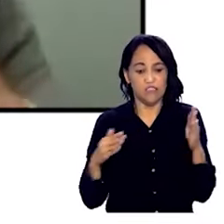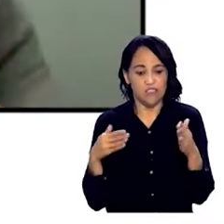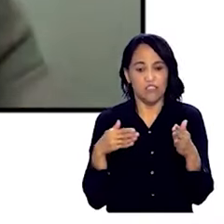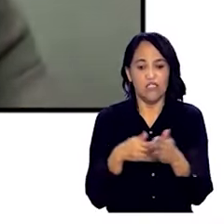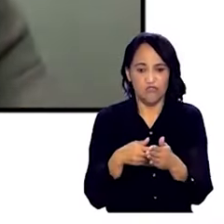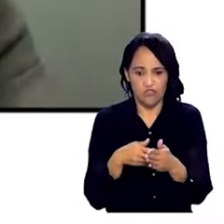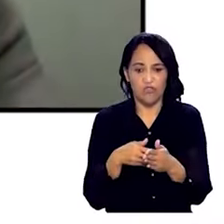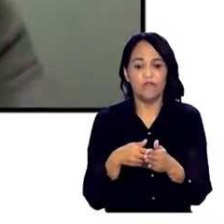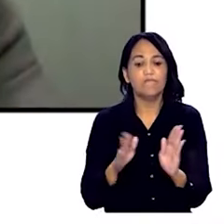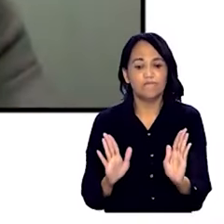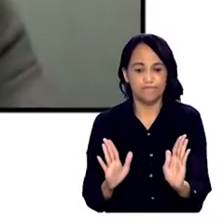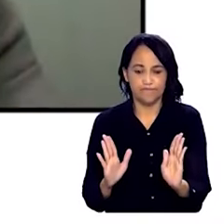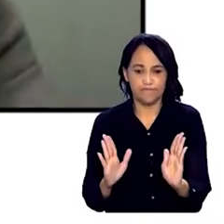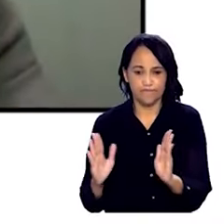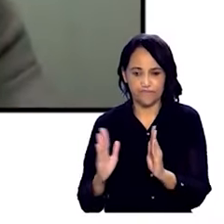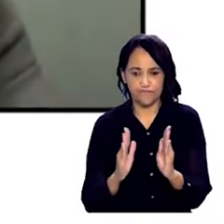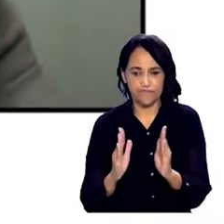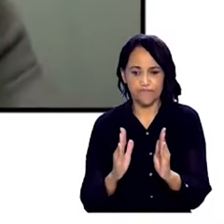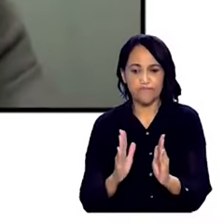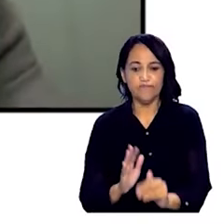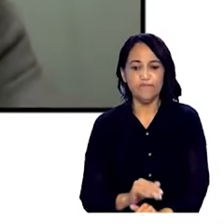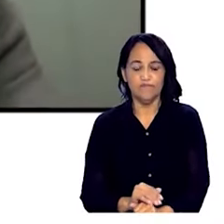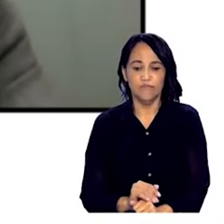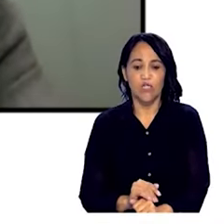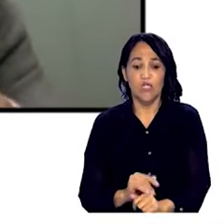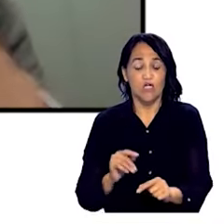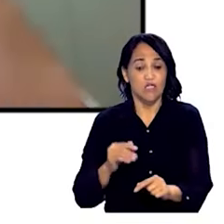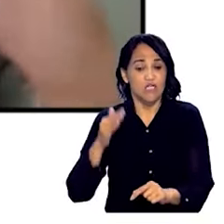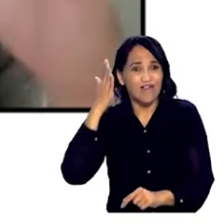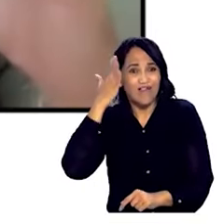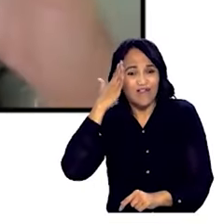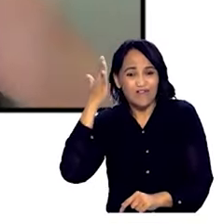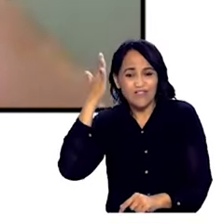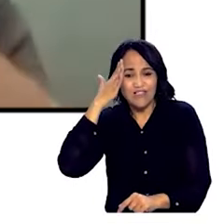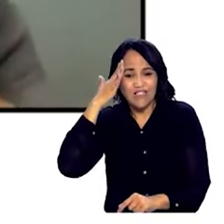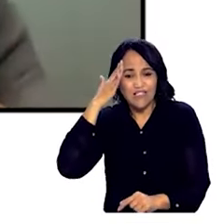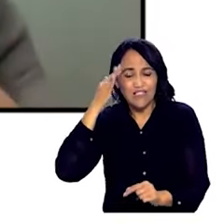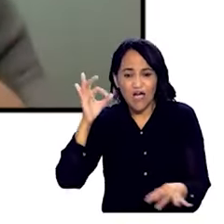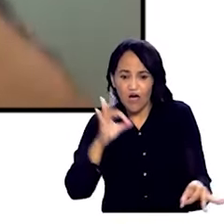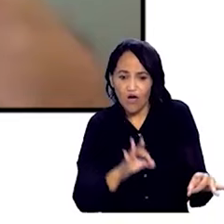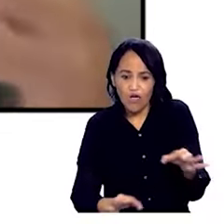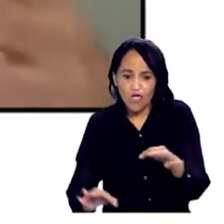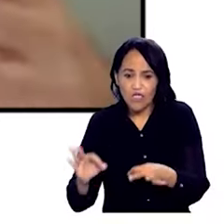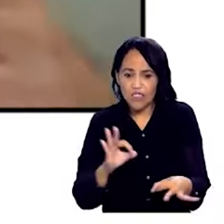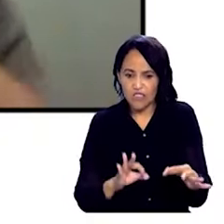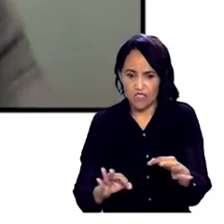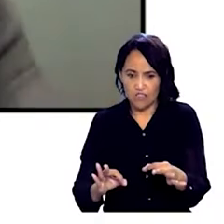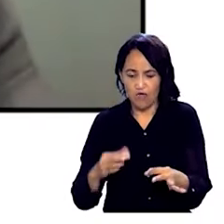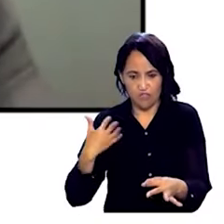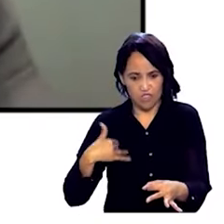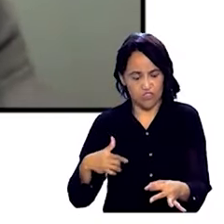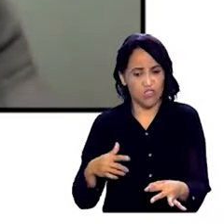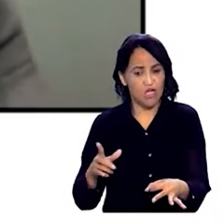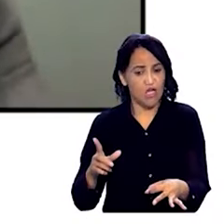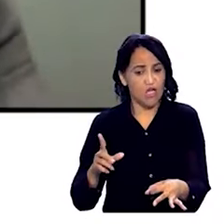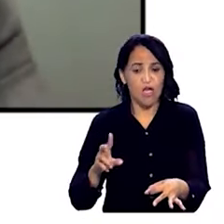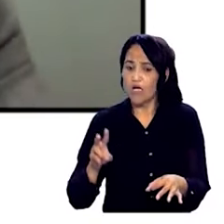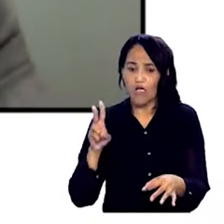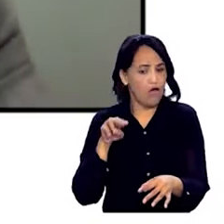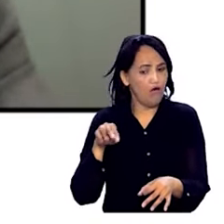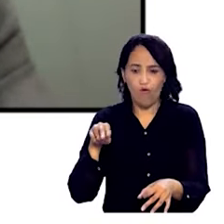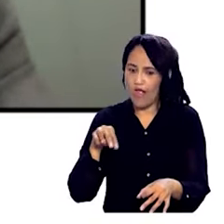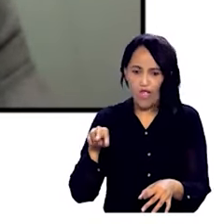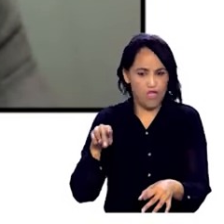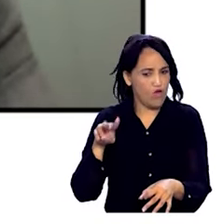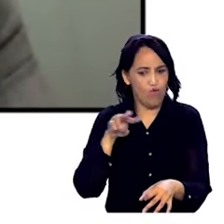mismo la organiz Brasil tiene sobre la estructura de Sus cortes supremas deo el Superior Tribunal Federal